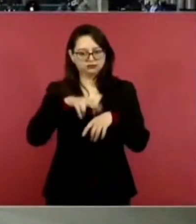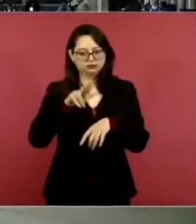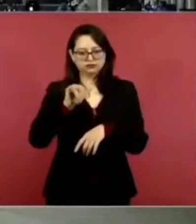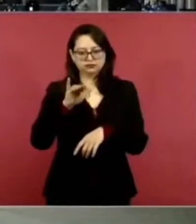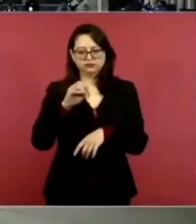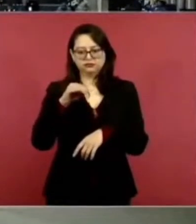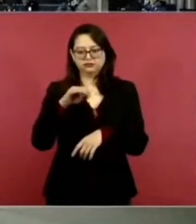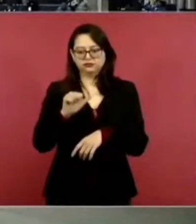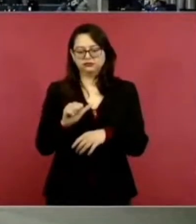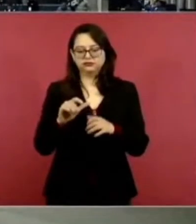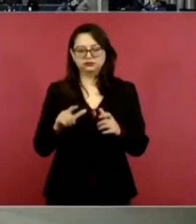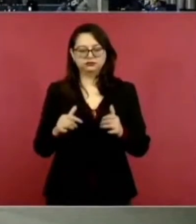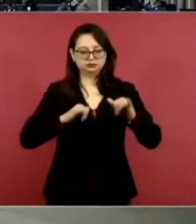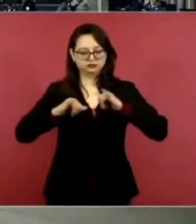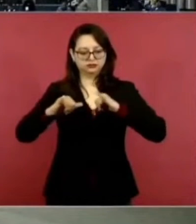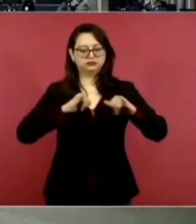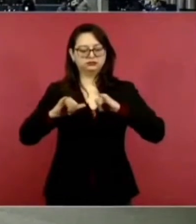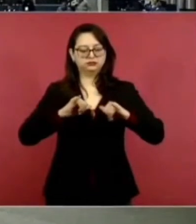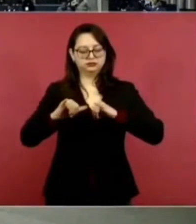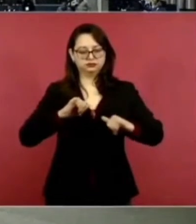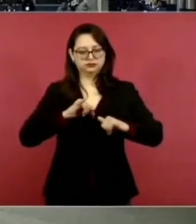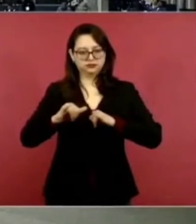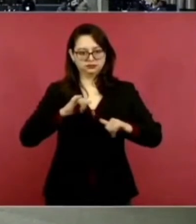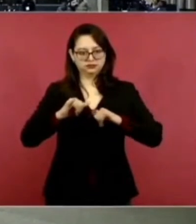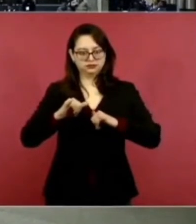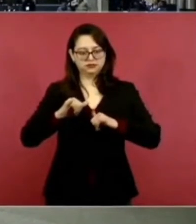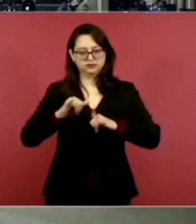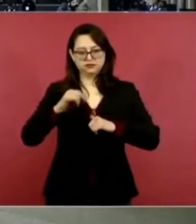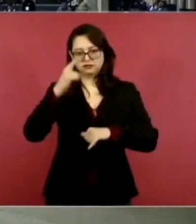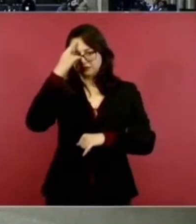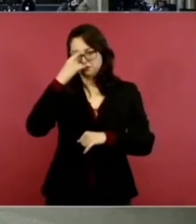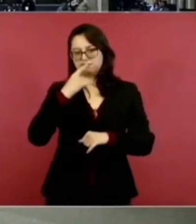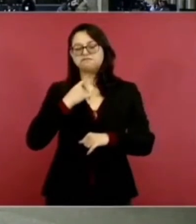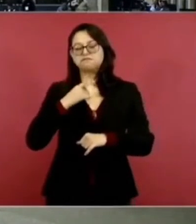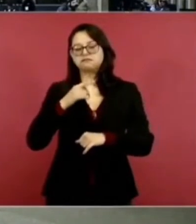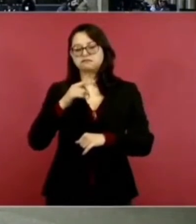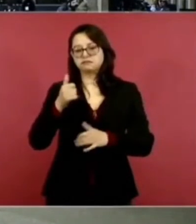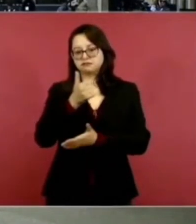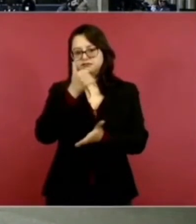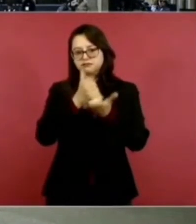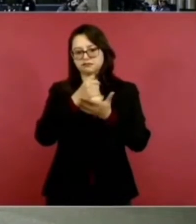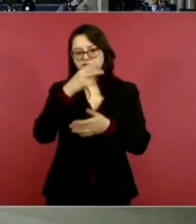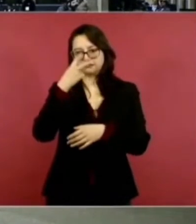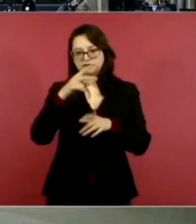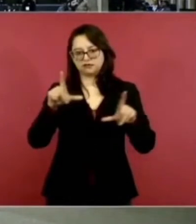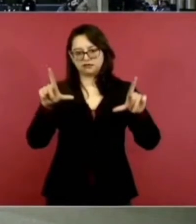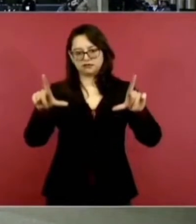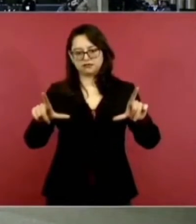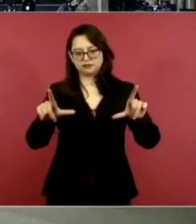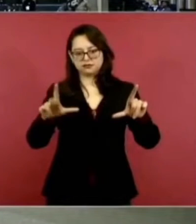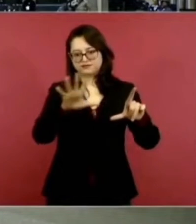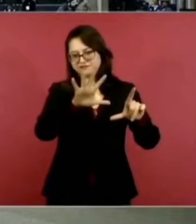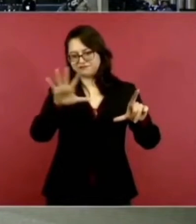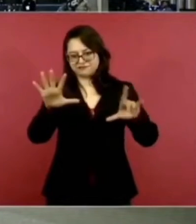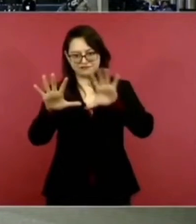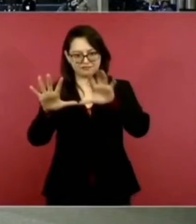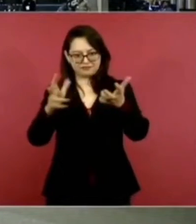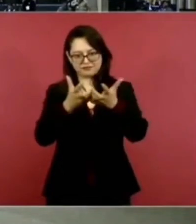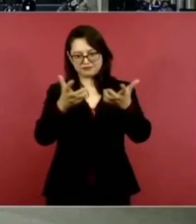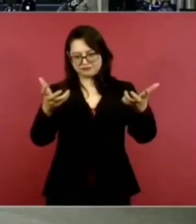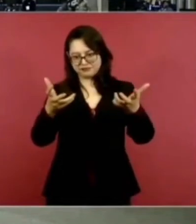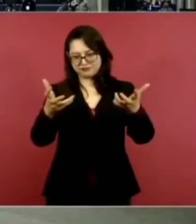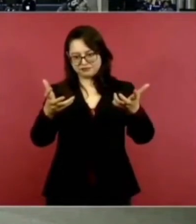De que el problema era que la gente de la economía informal,